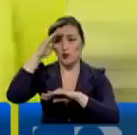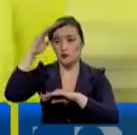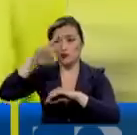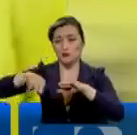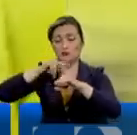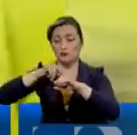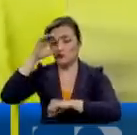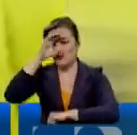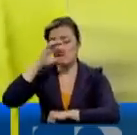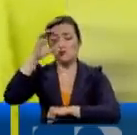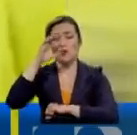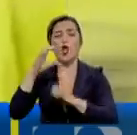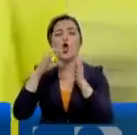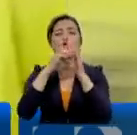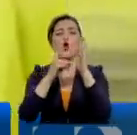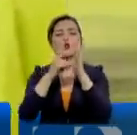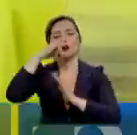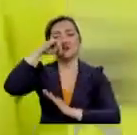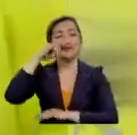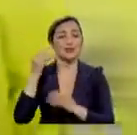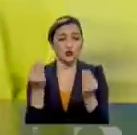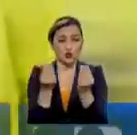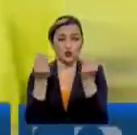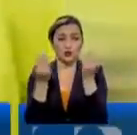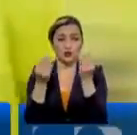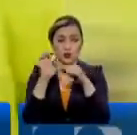búsqueda. Según el Código de la Niñez y Adolescencia, que es el que nosotros nos